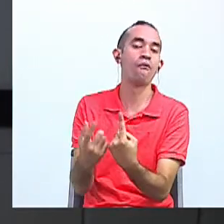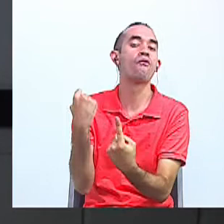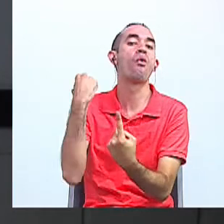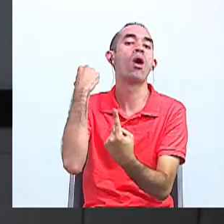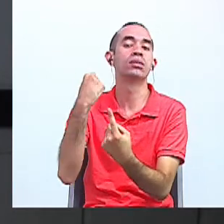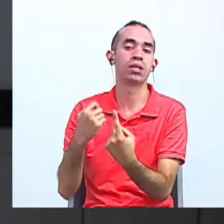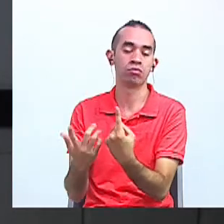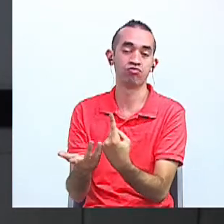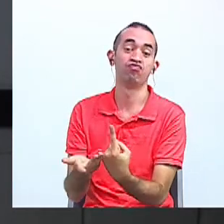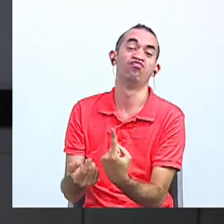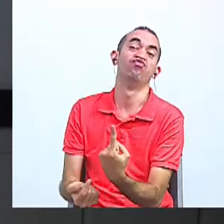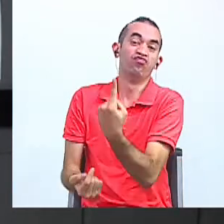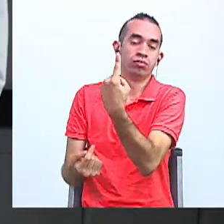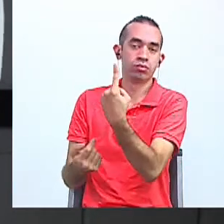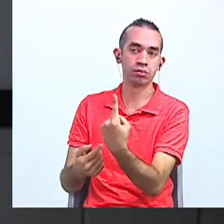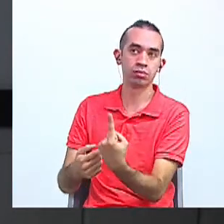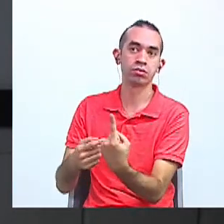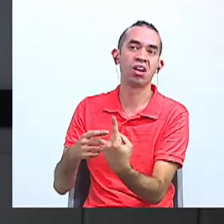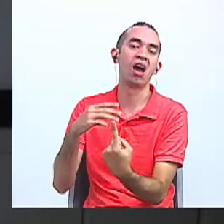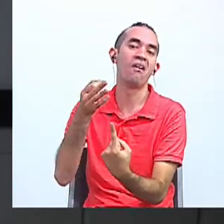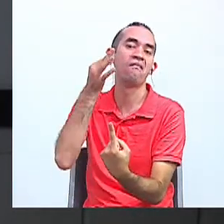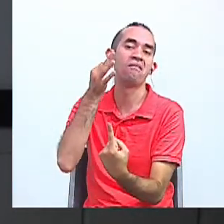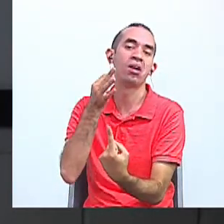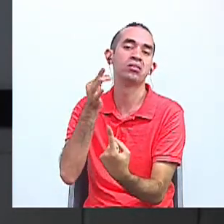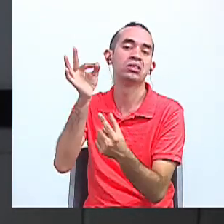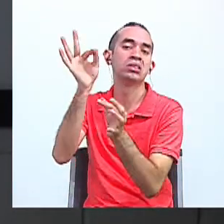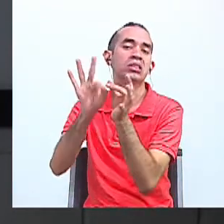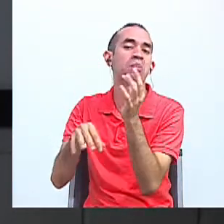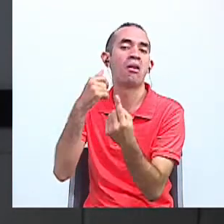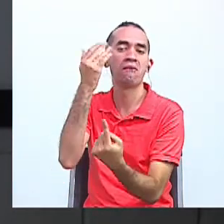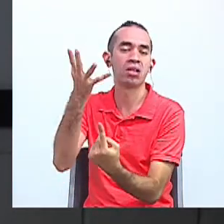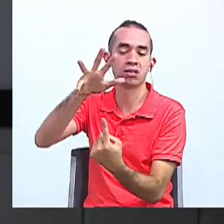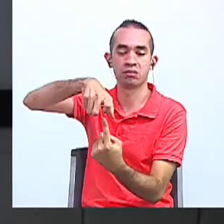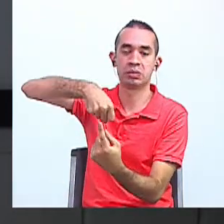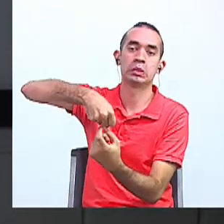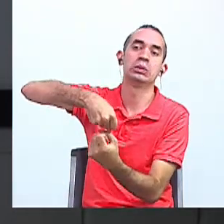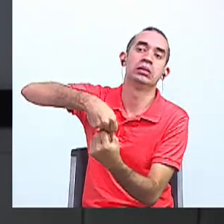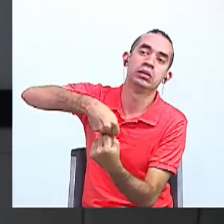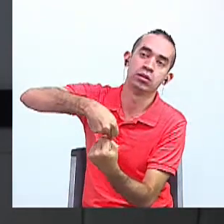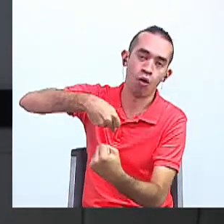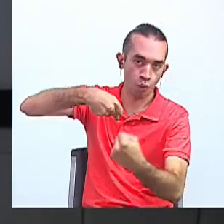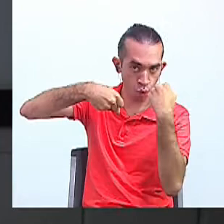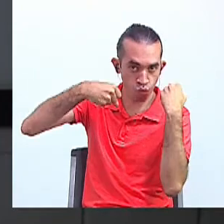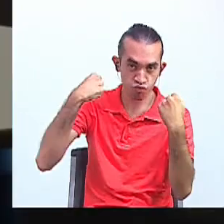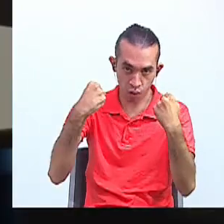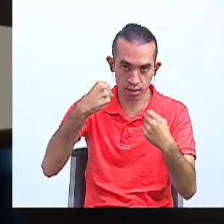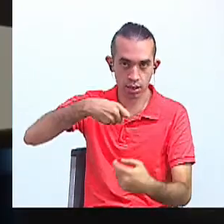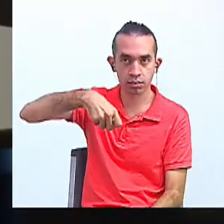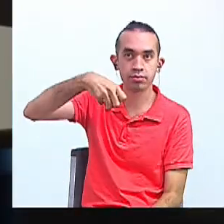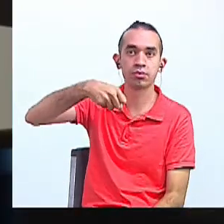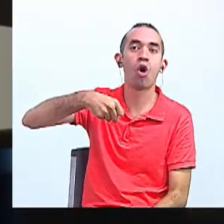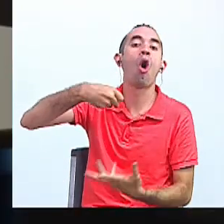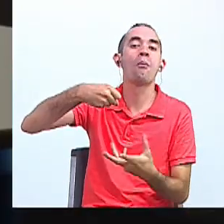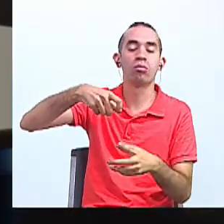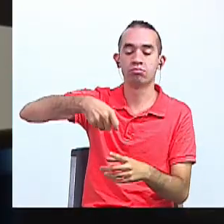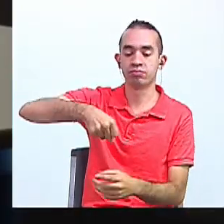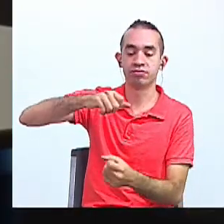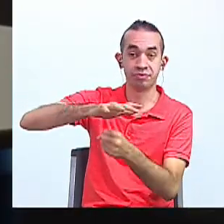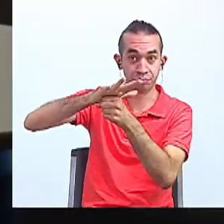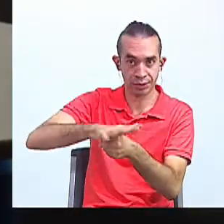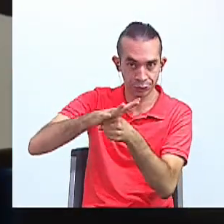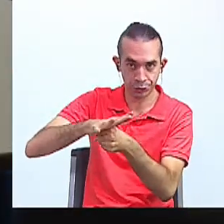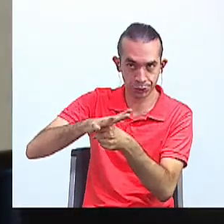vacío, nosotros usamos aquí lo que es el concepto de fuerza. Vamos a usar el concepto de fuerza a través de la presión